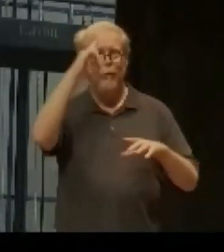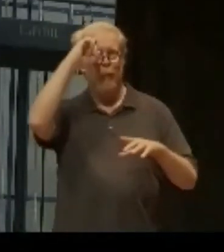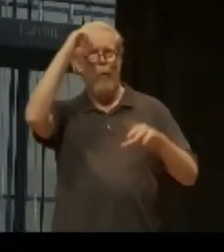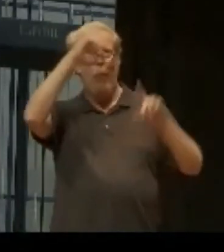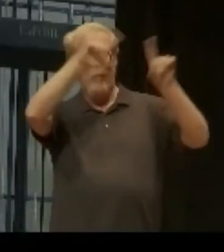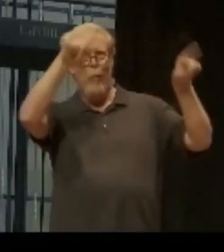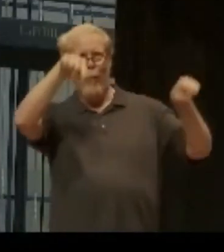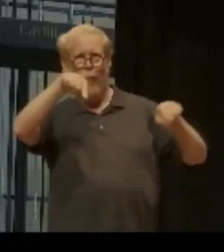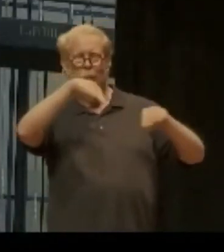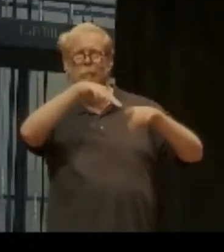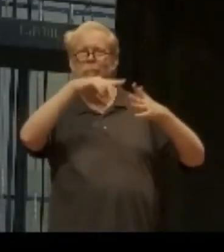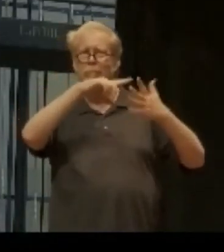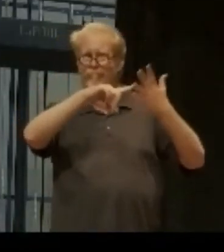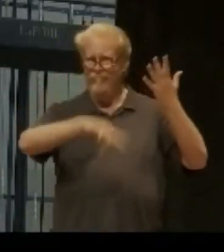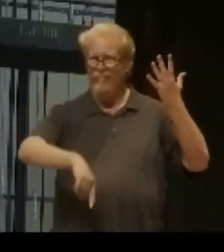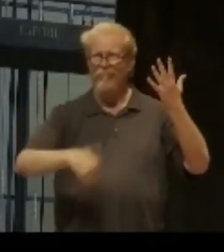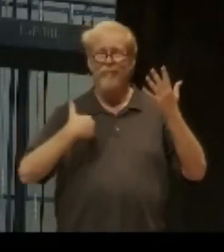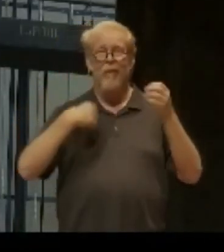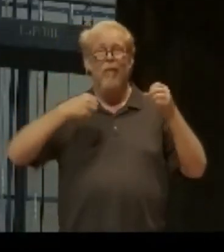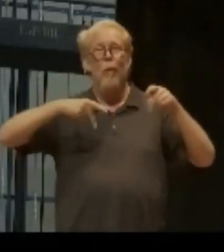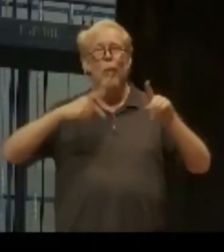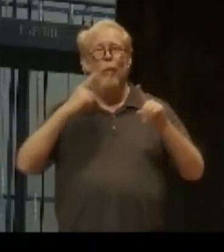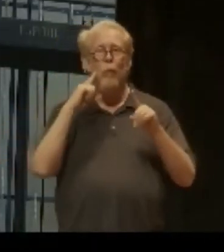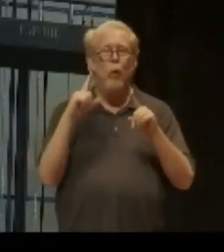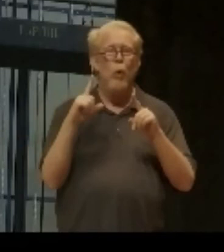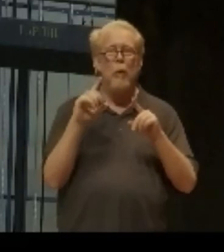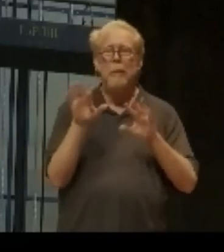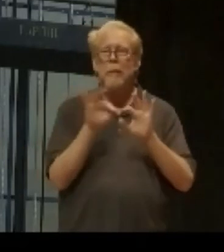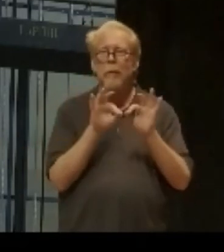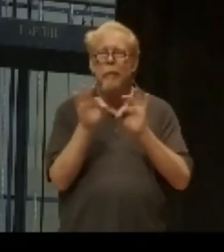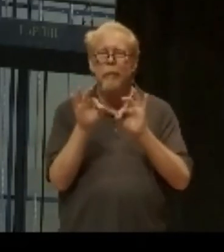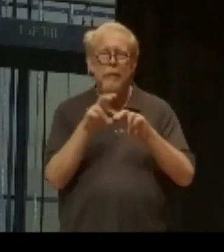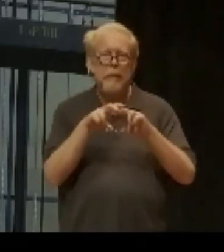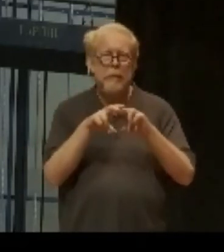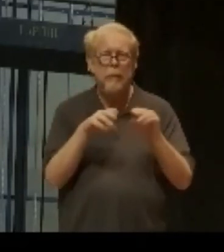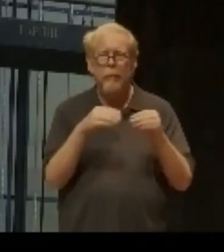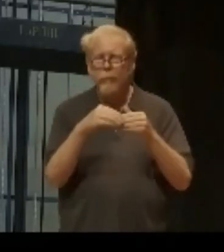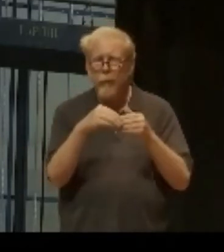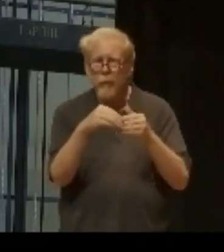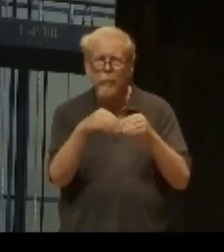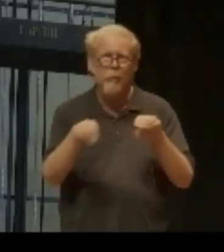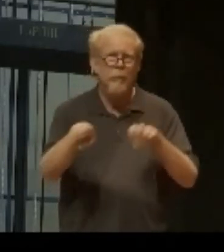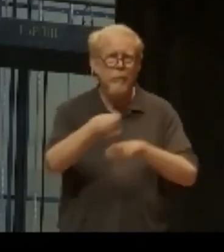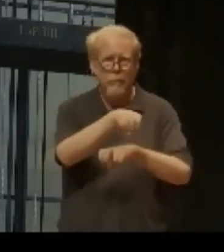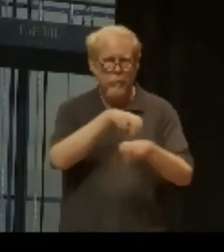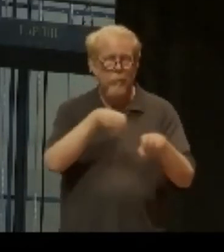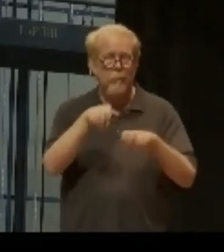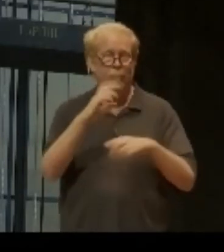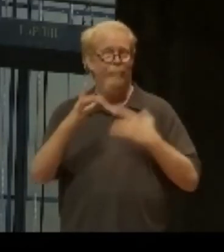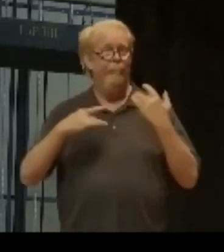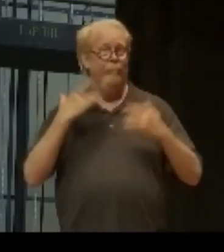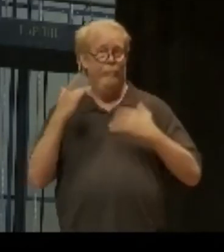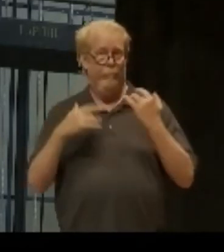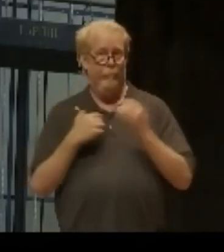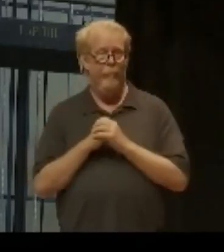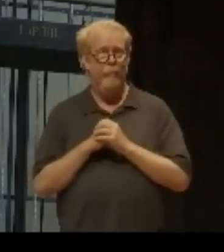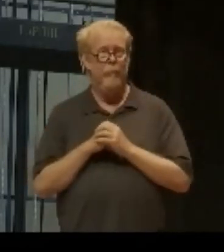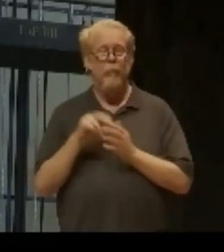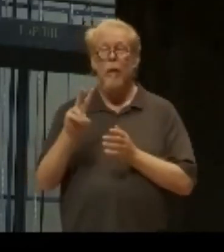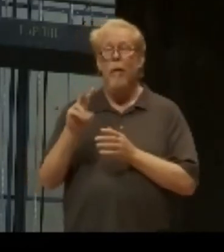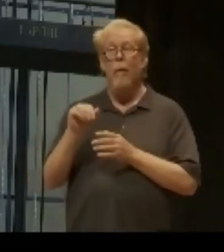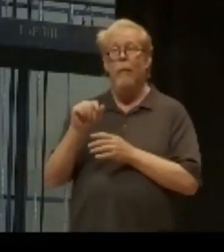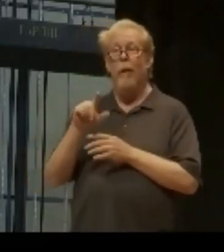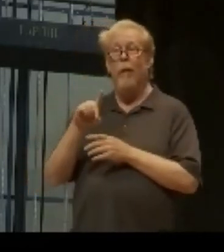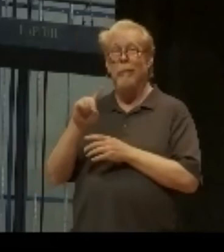las pizarras inteligentes y todos tenemos la oportunidad que queremos tener para cada aula. Eso es muy